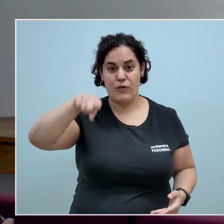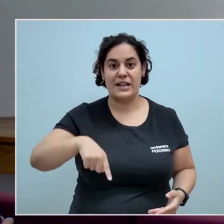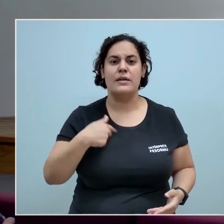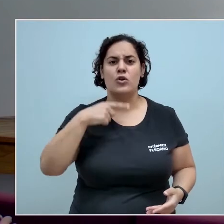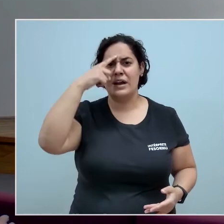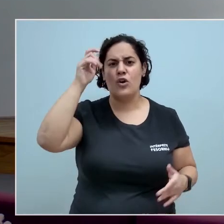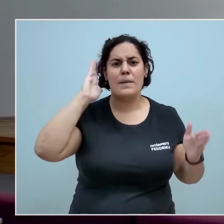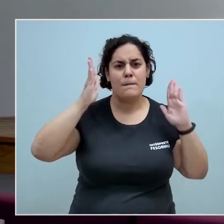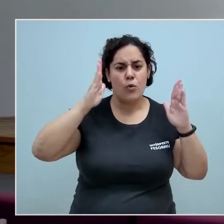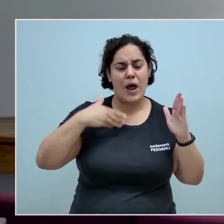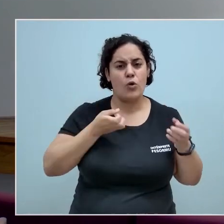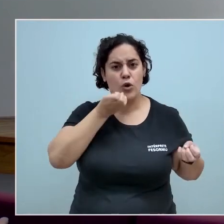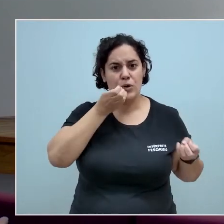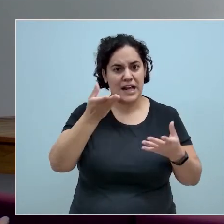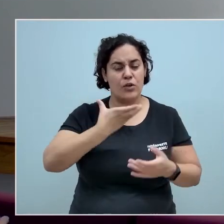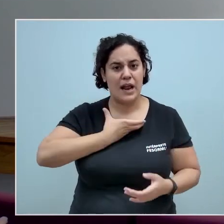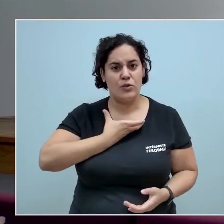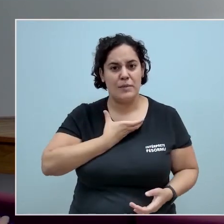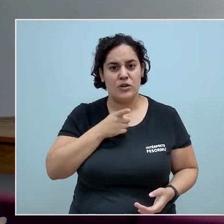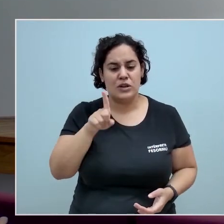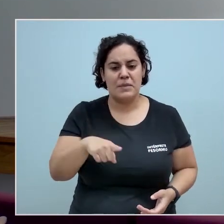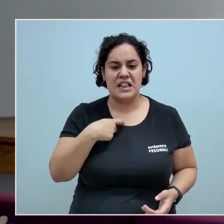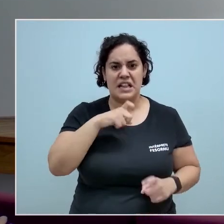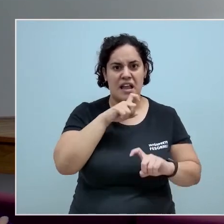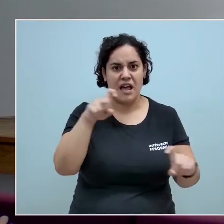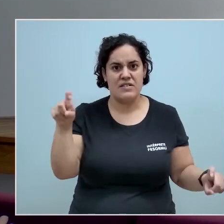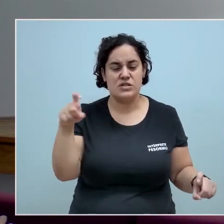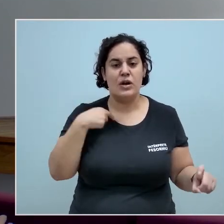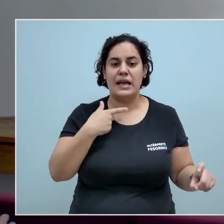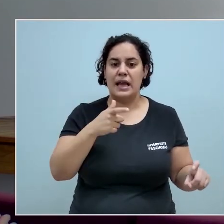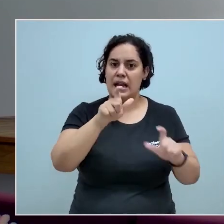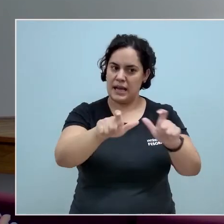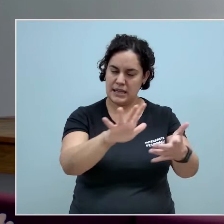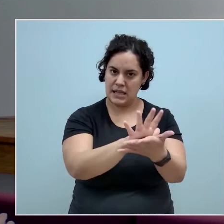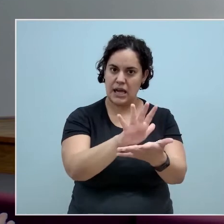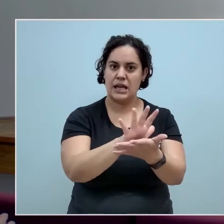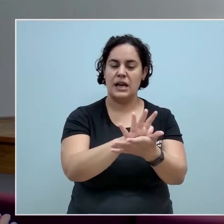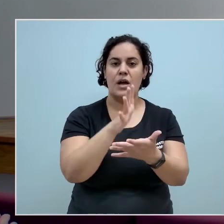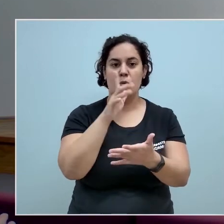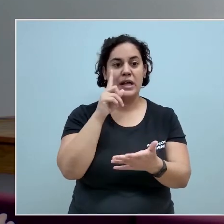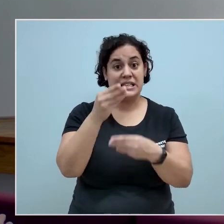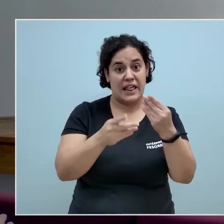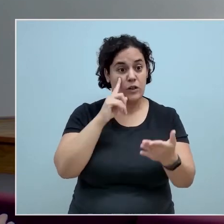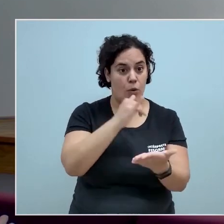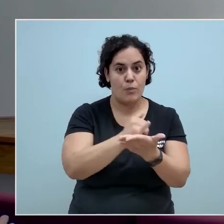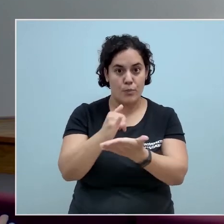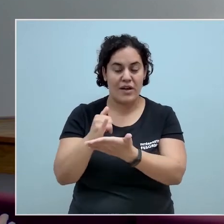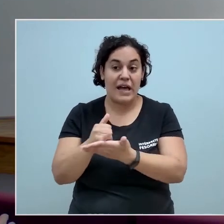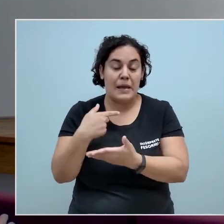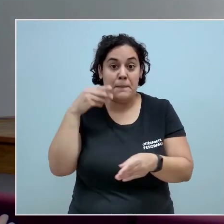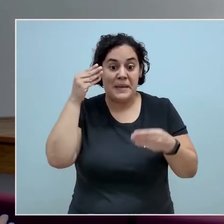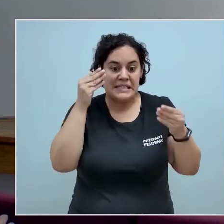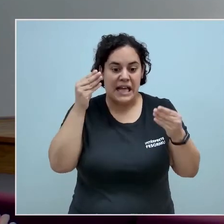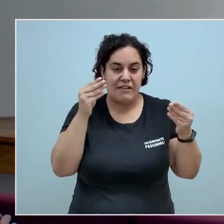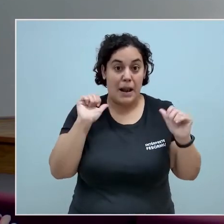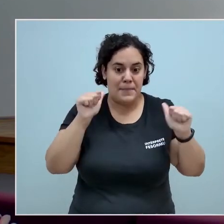habido un comunicado del Ayuntamiento advirtiendo que la gente se tranquilizara a la población porque están haciendo pruebas y han creído que había algún brote, pero